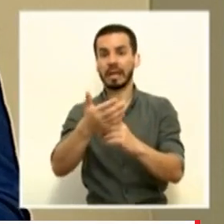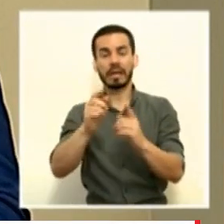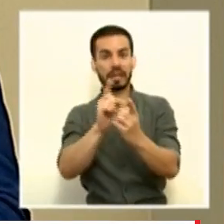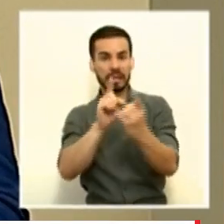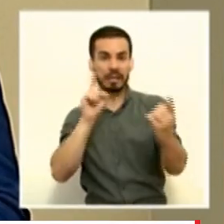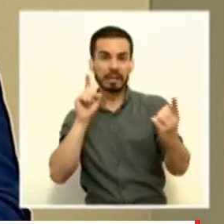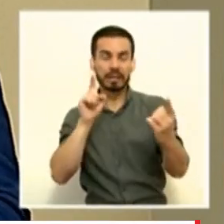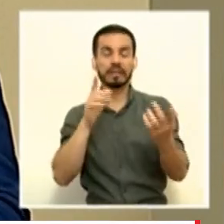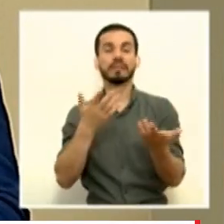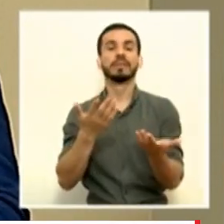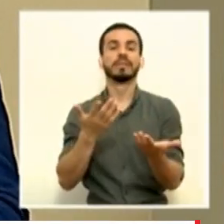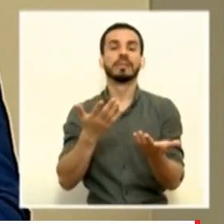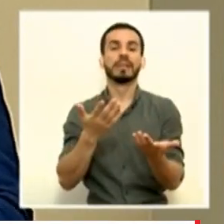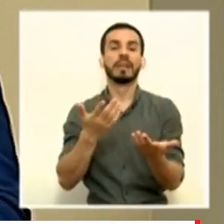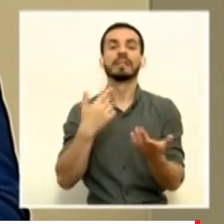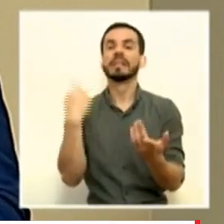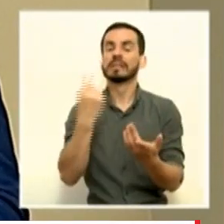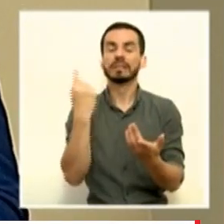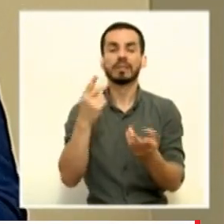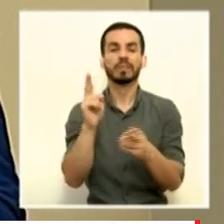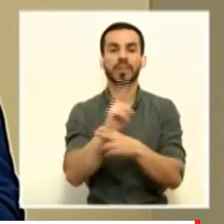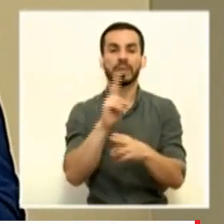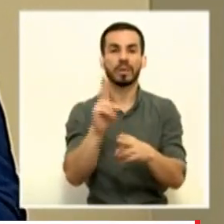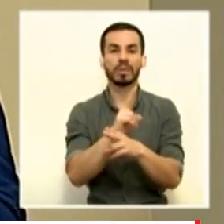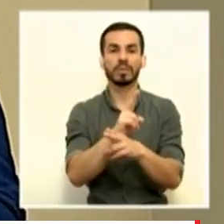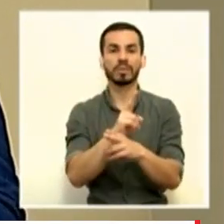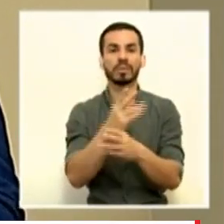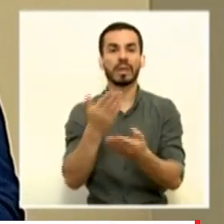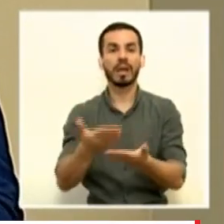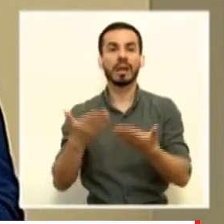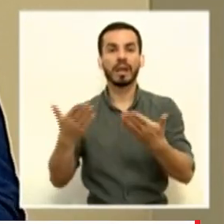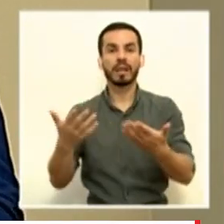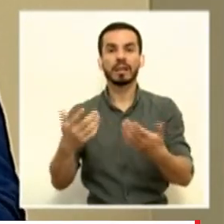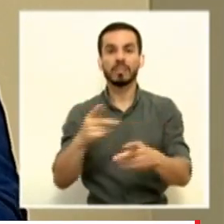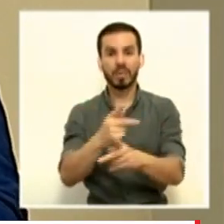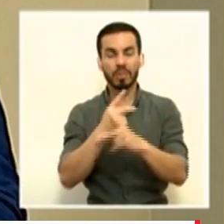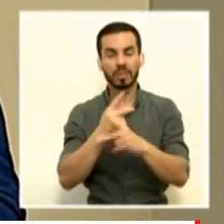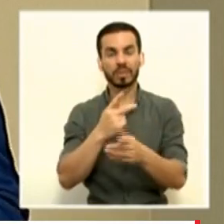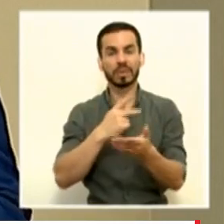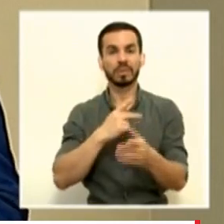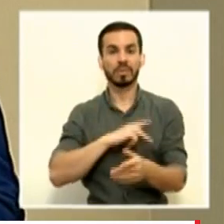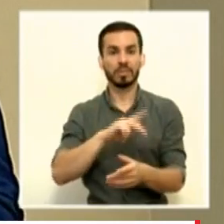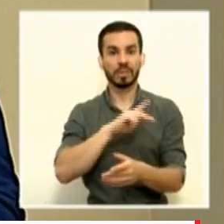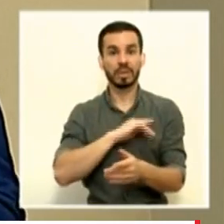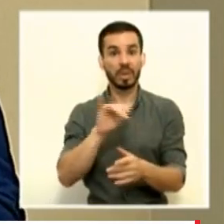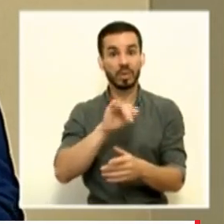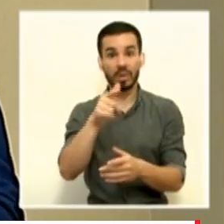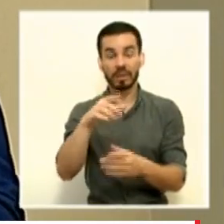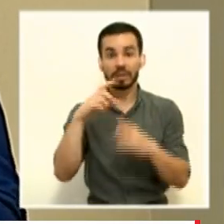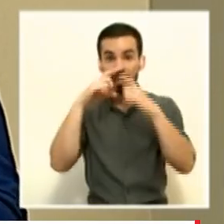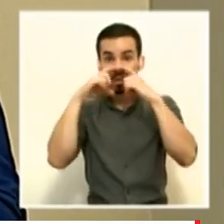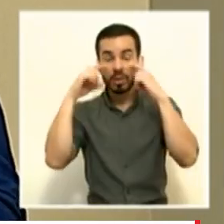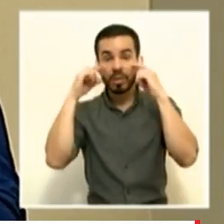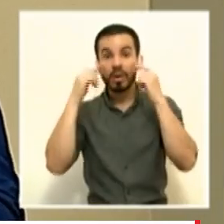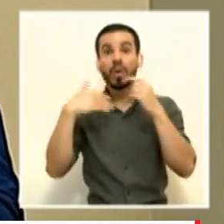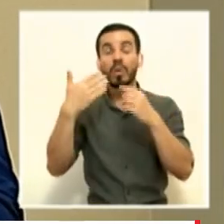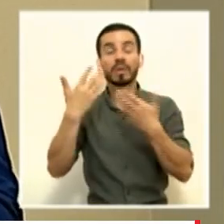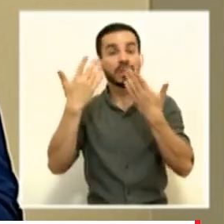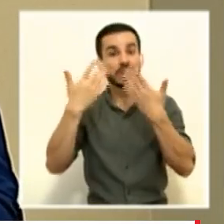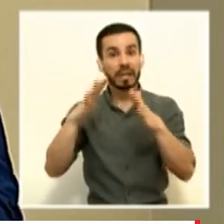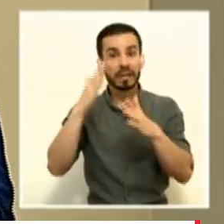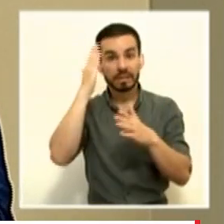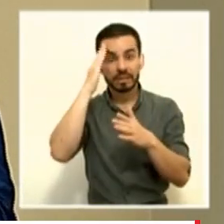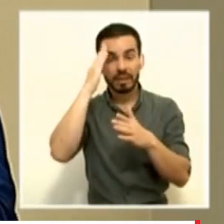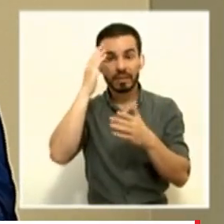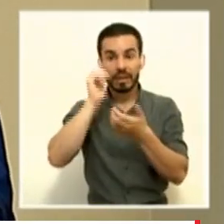distancia, y siempre usar el equipo de protección personal, que igual si usas el cubrebocas, por ejemplo, cuando ya